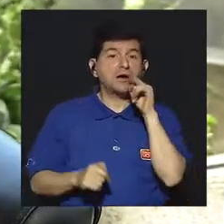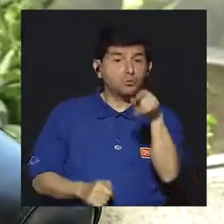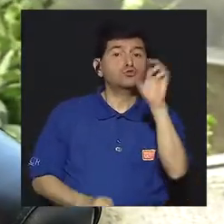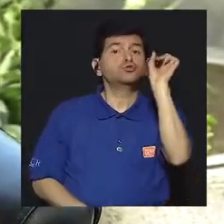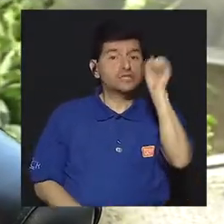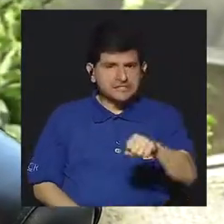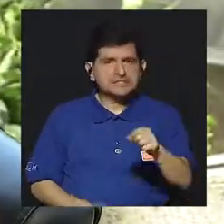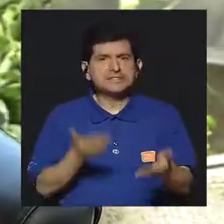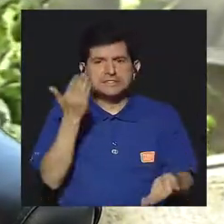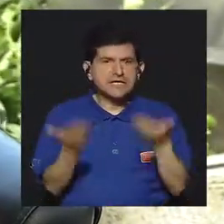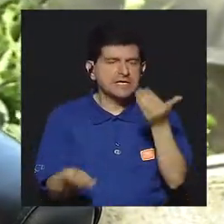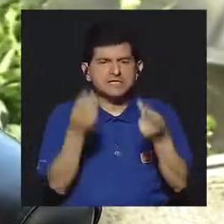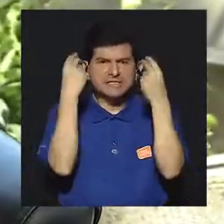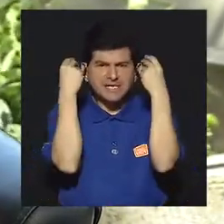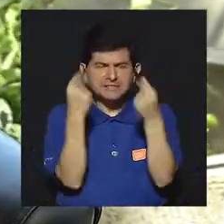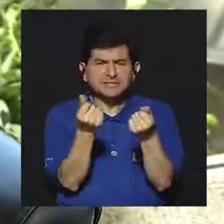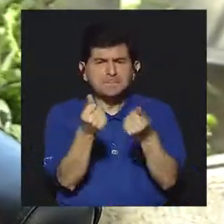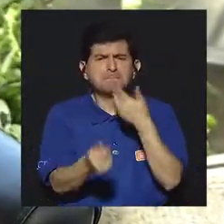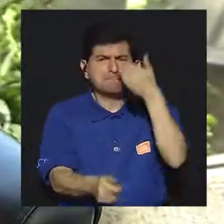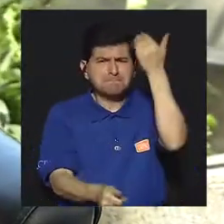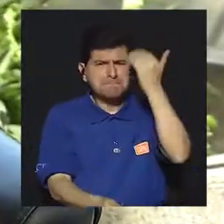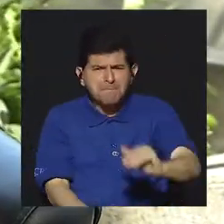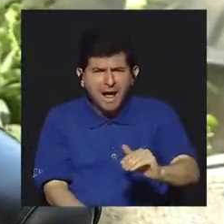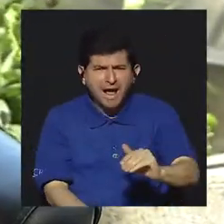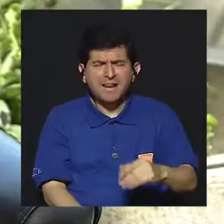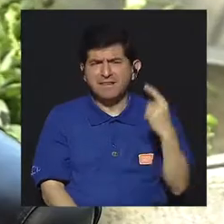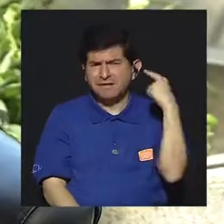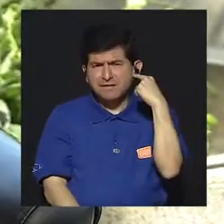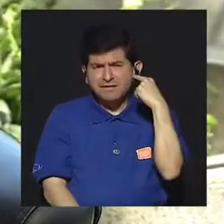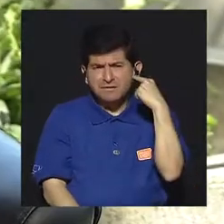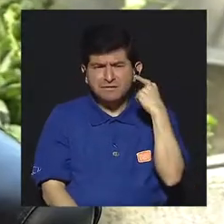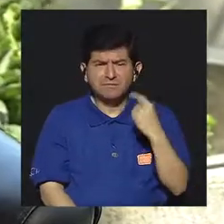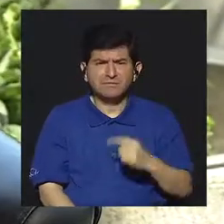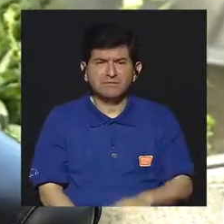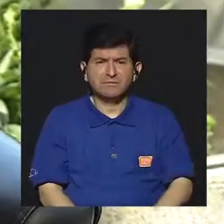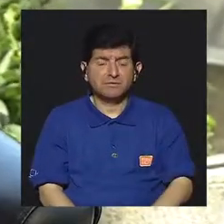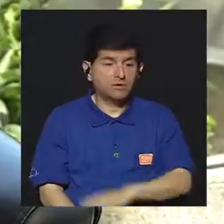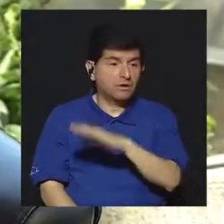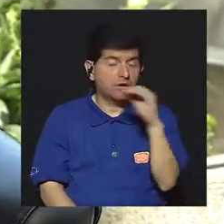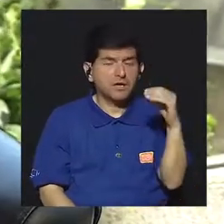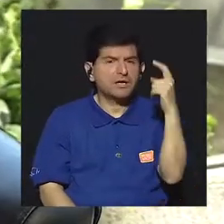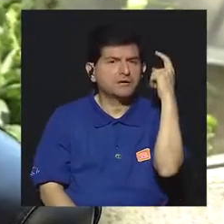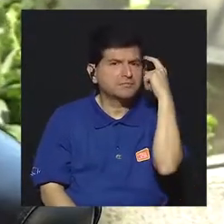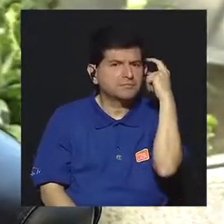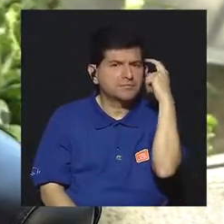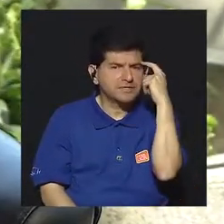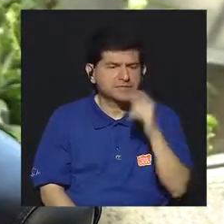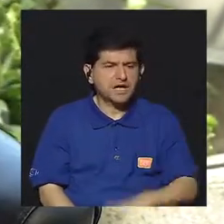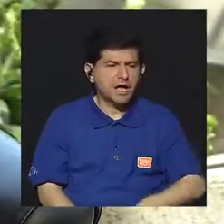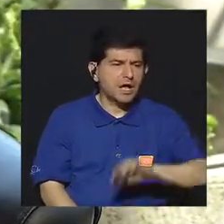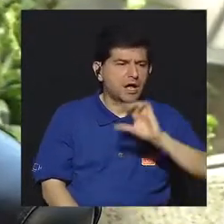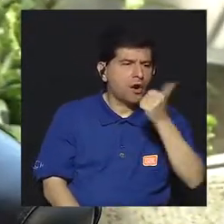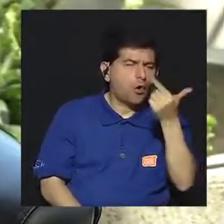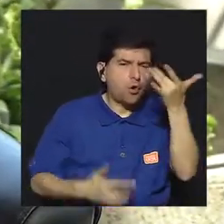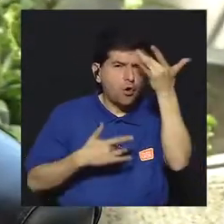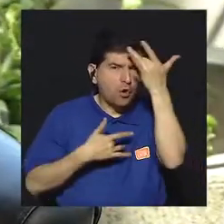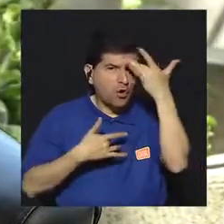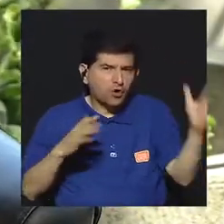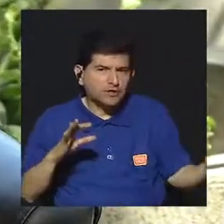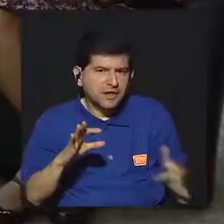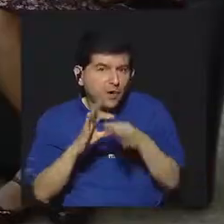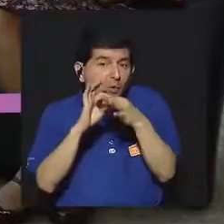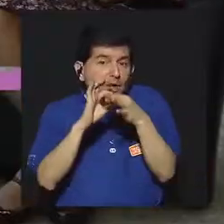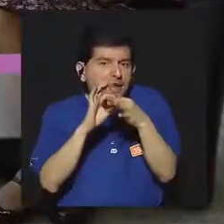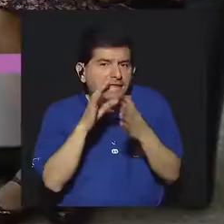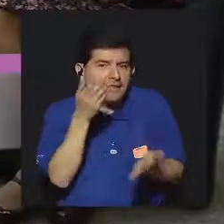tomes vos y a vos sí te cayó muy mal a nivel de oído. Y tal vez hay que pensar si había otra patología, una